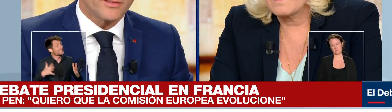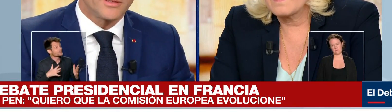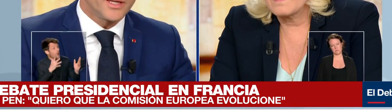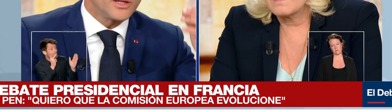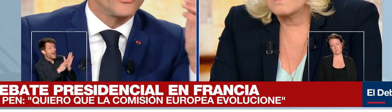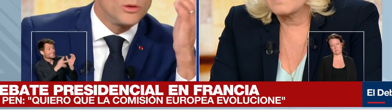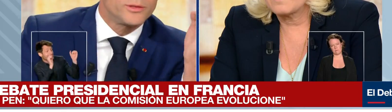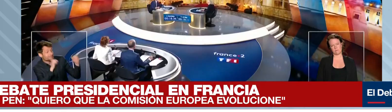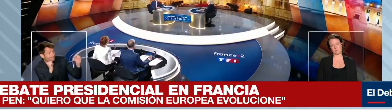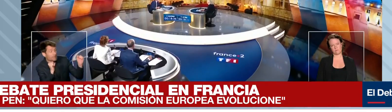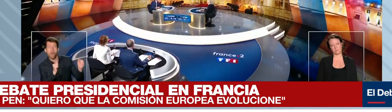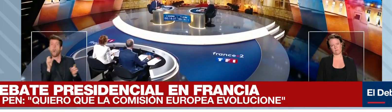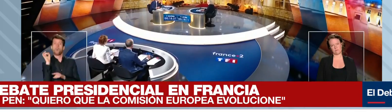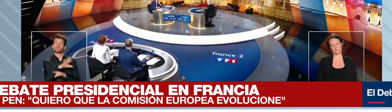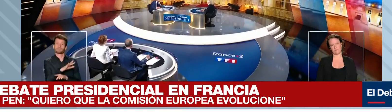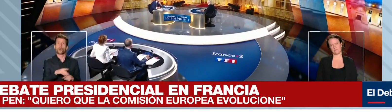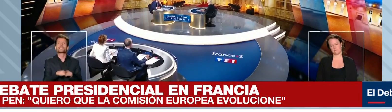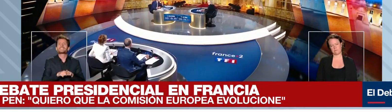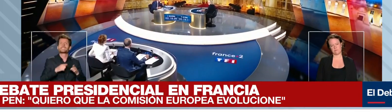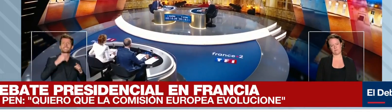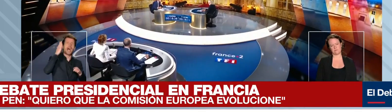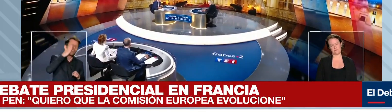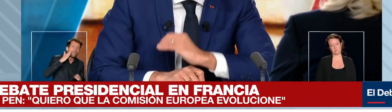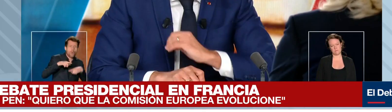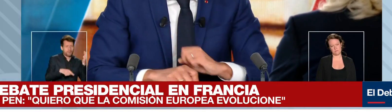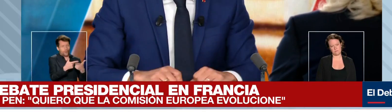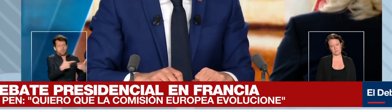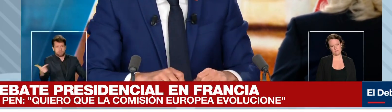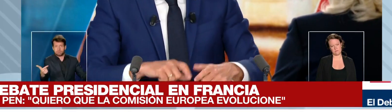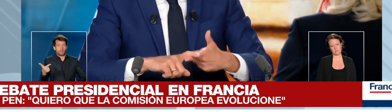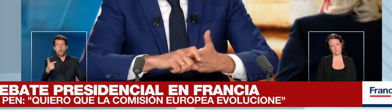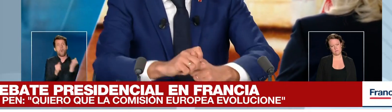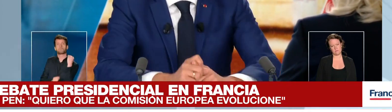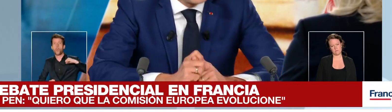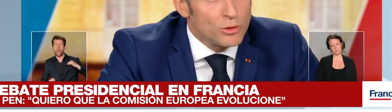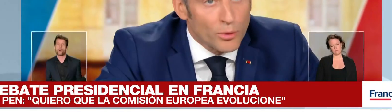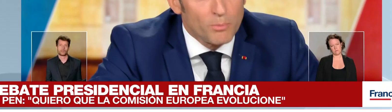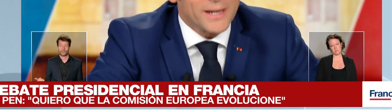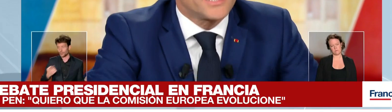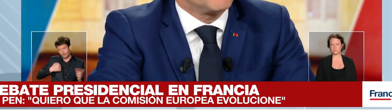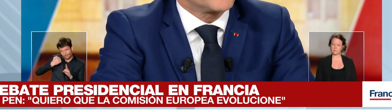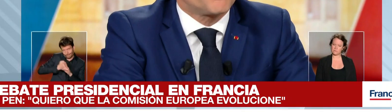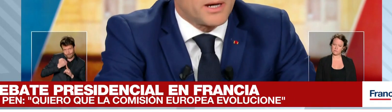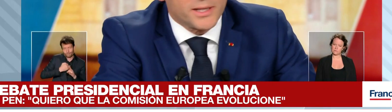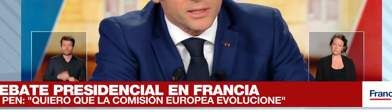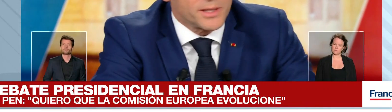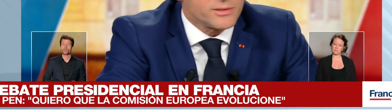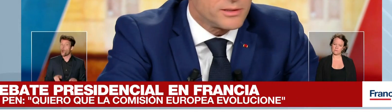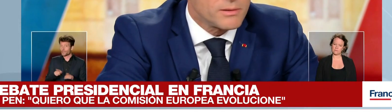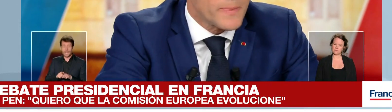respeto de la biodiversidad y de los acuerdos de París y luchamos contra la deforestación. La segunda,